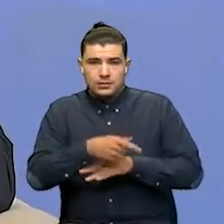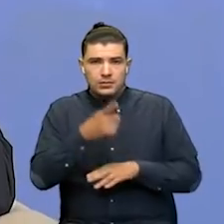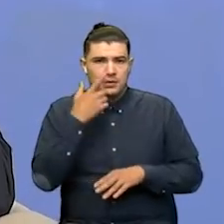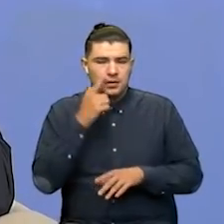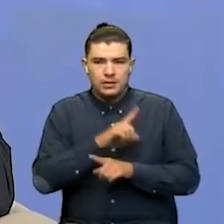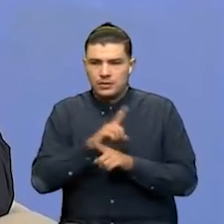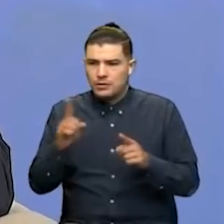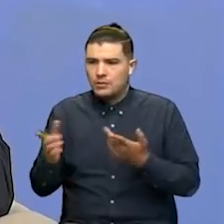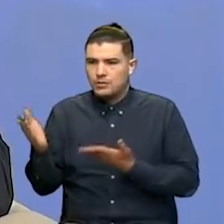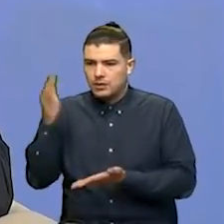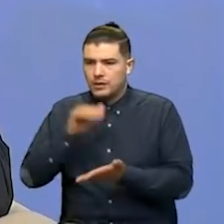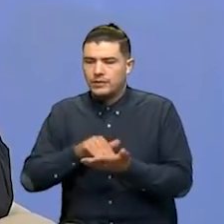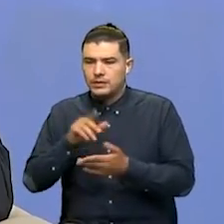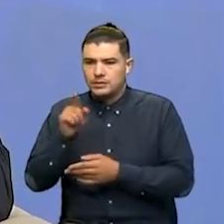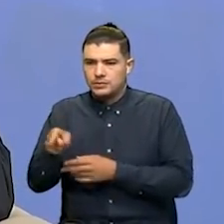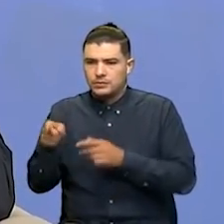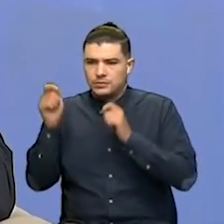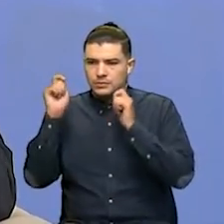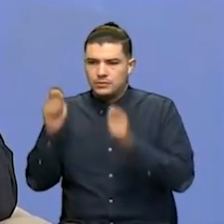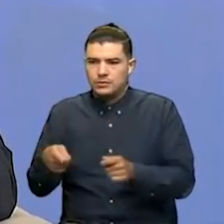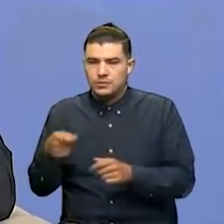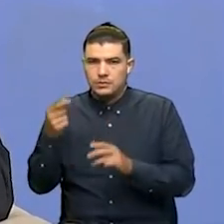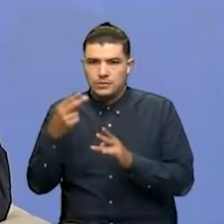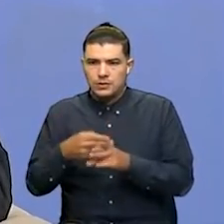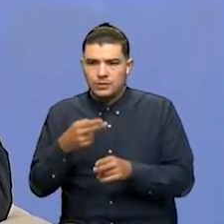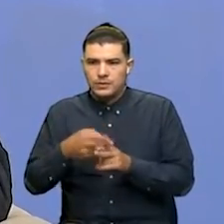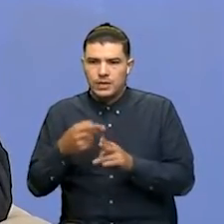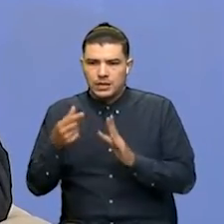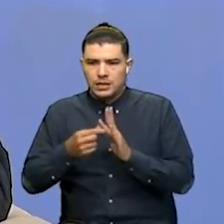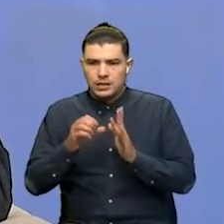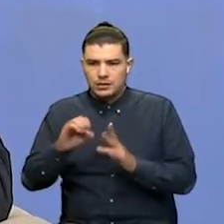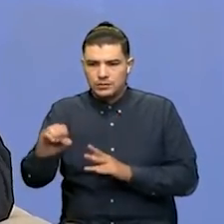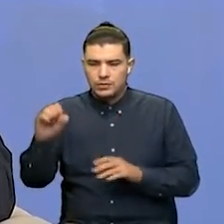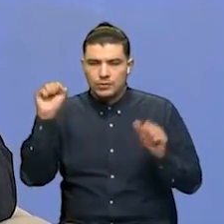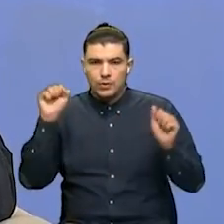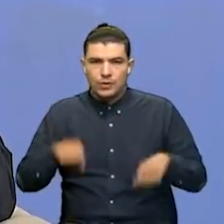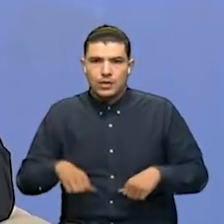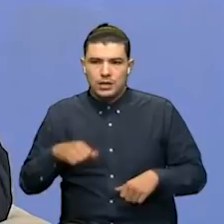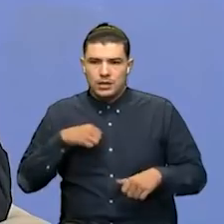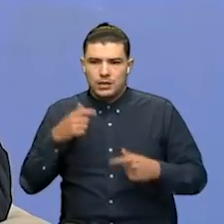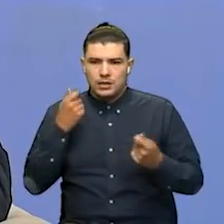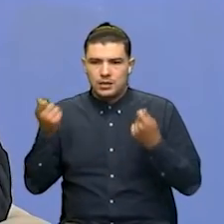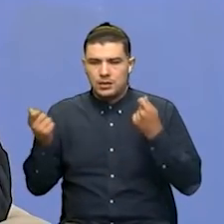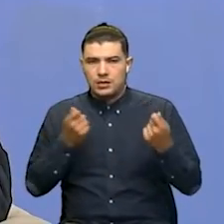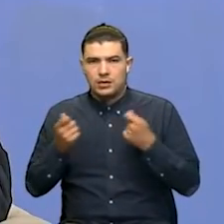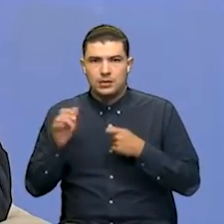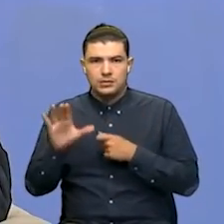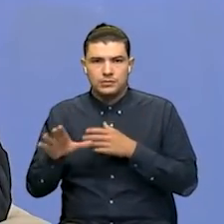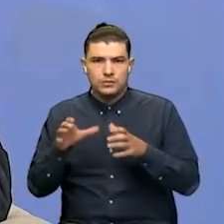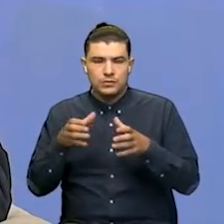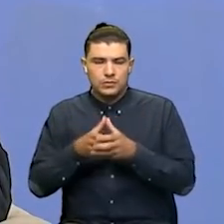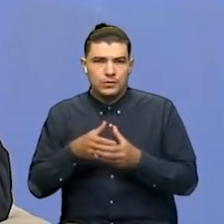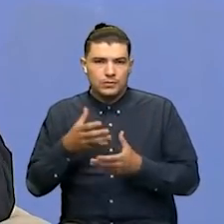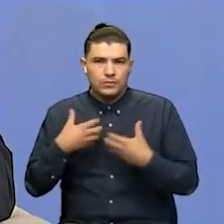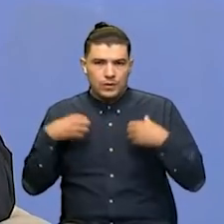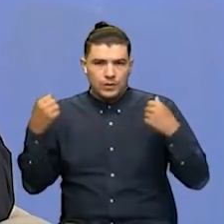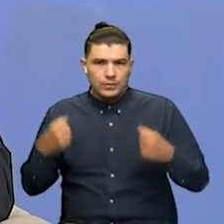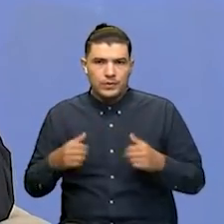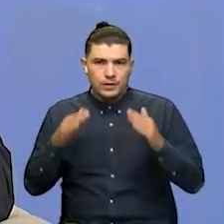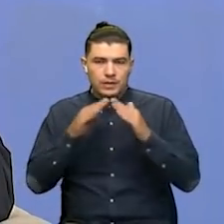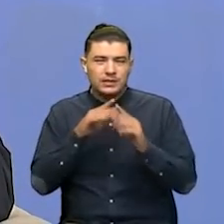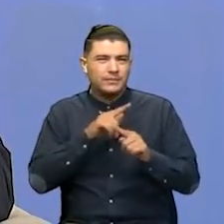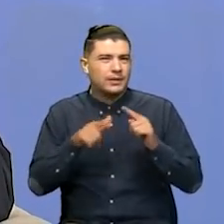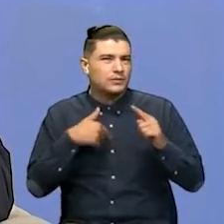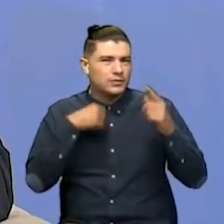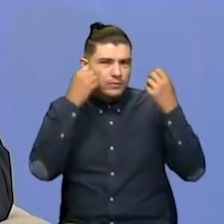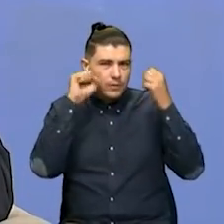pase nuevamente a su esposo para ella poder, digamos, tener parte de esa propiedad. ¿Qué es lo que me